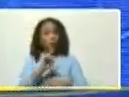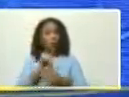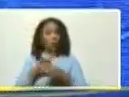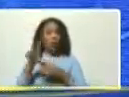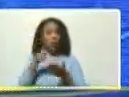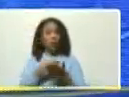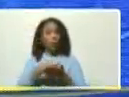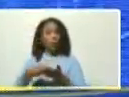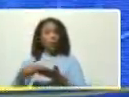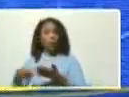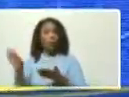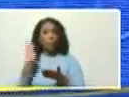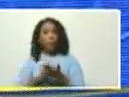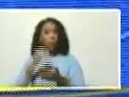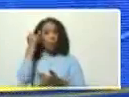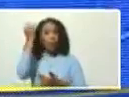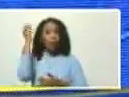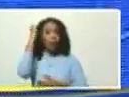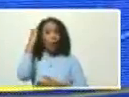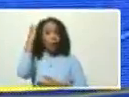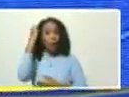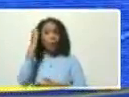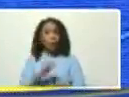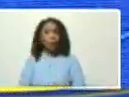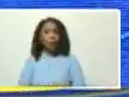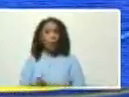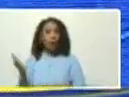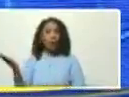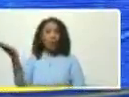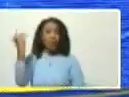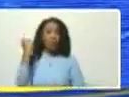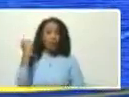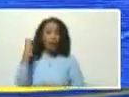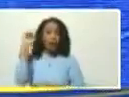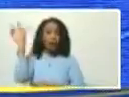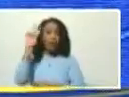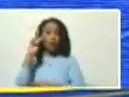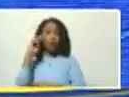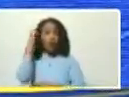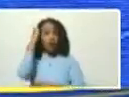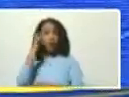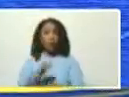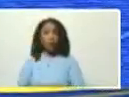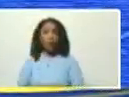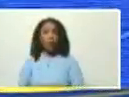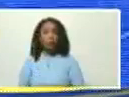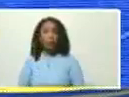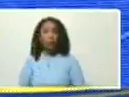arrastrar a posiciones ideológicas, Europa. Vengan para Venezuela, europeos. ¿Mm?